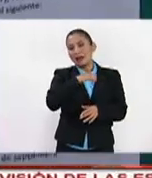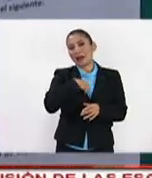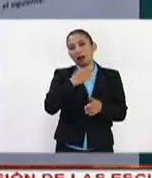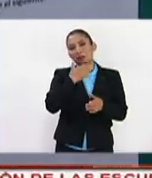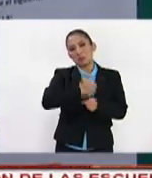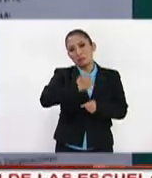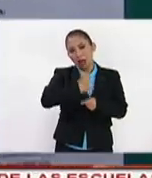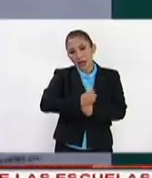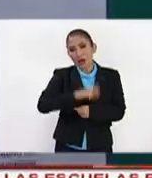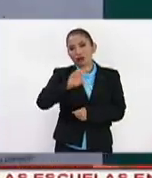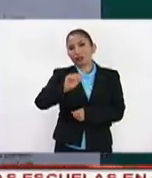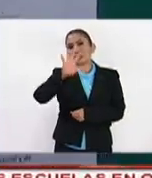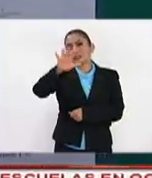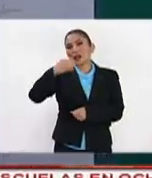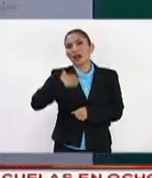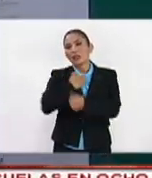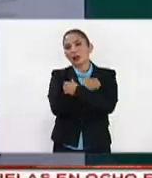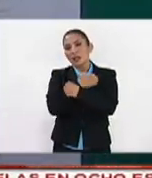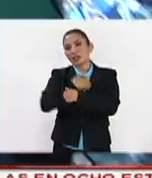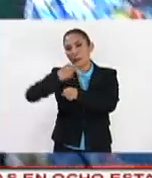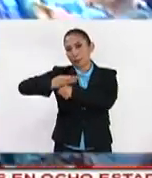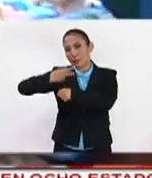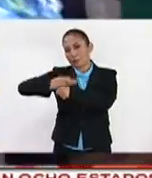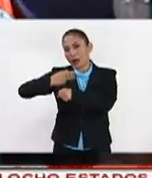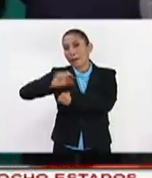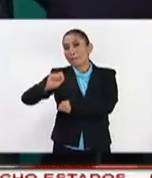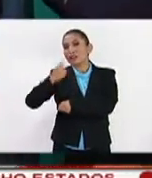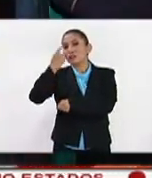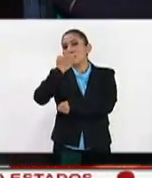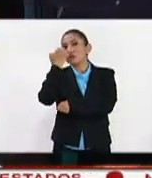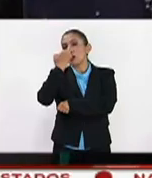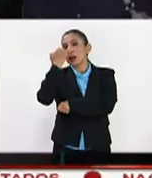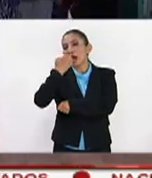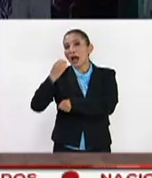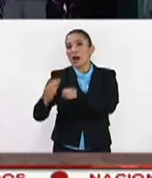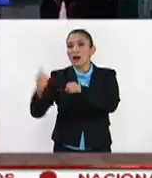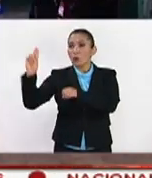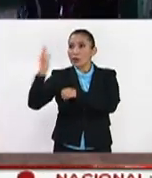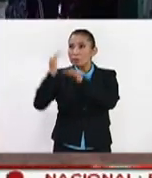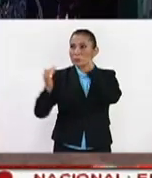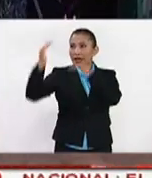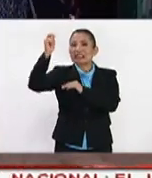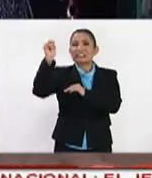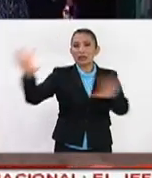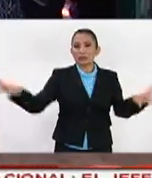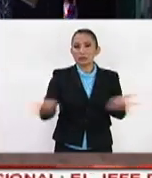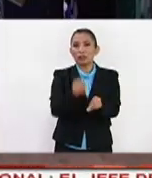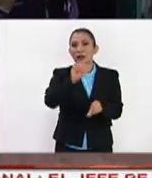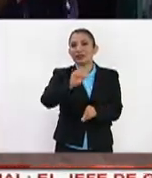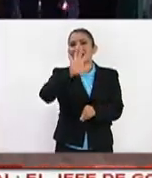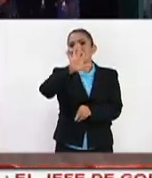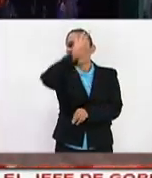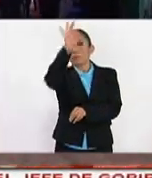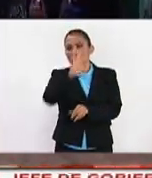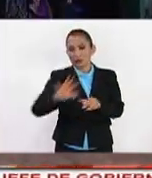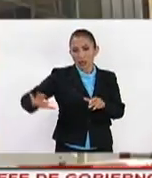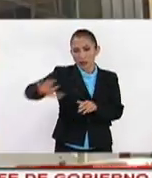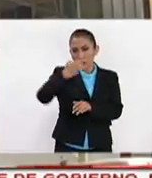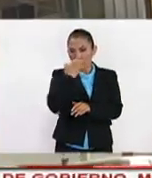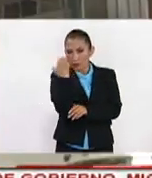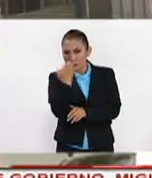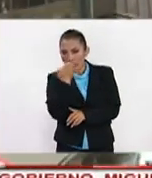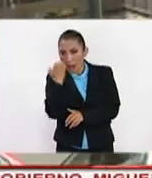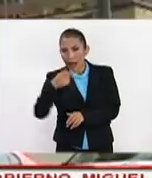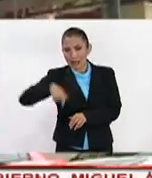básica, 85 de educación media superior y 21 escuelas de nivel superior, lo que representa 95% de las